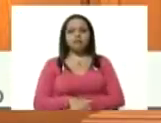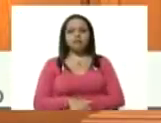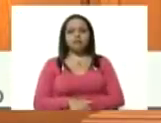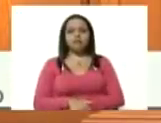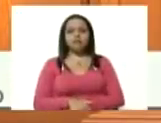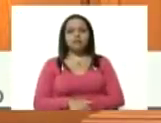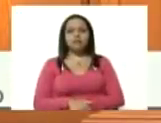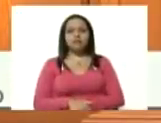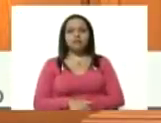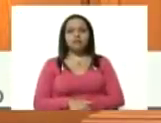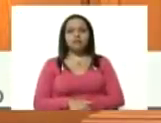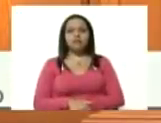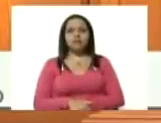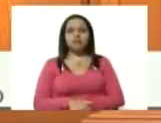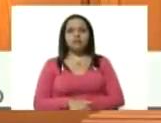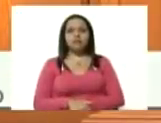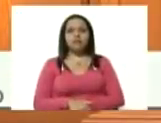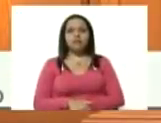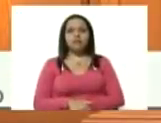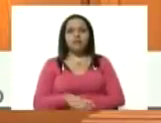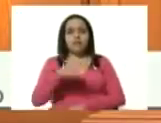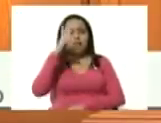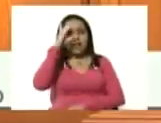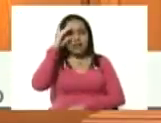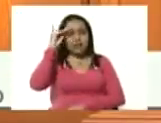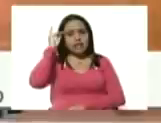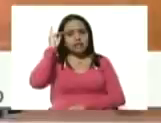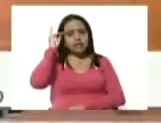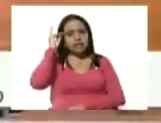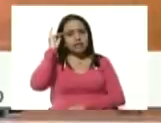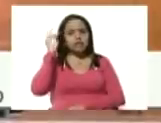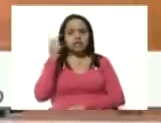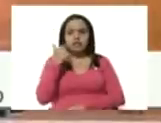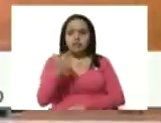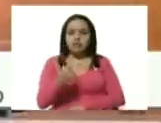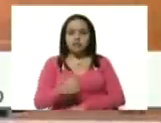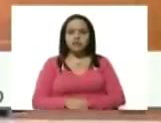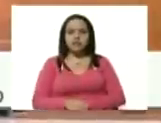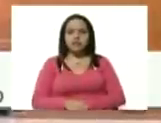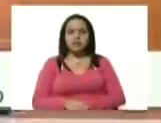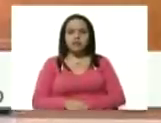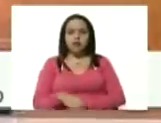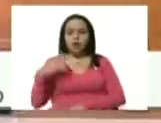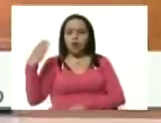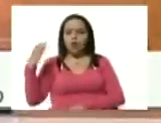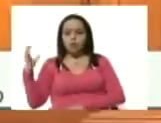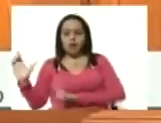doctora Delcy Rodríguez, el virus colombiano ha llegado a Venezuela por la frontera.